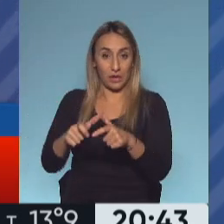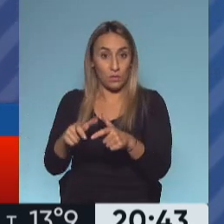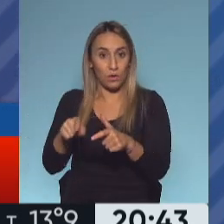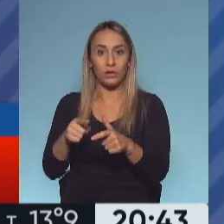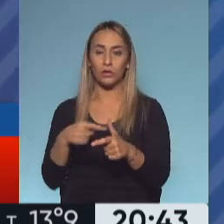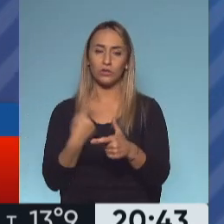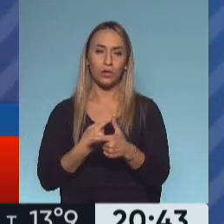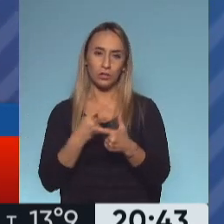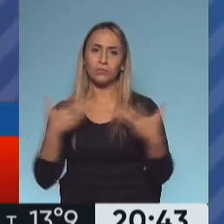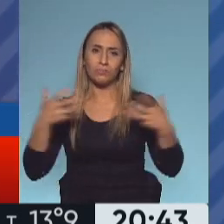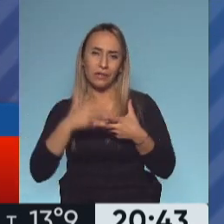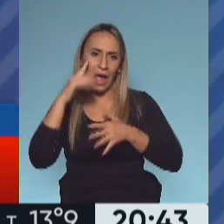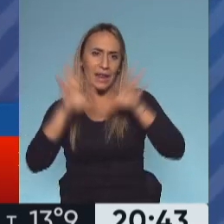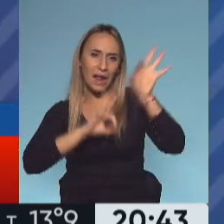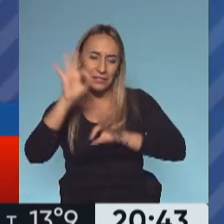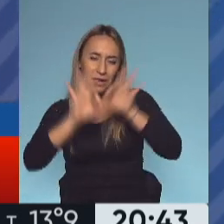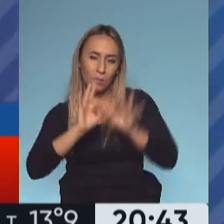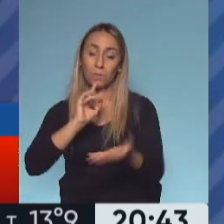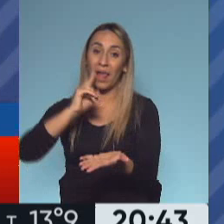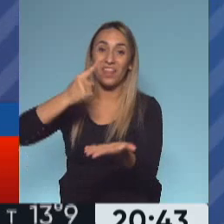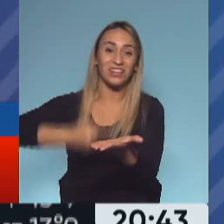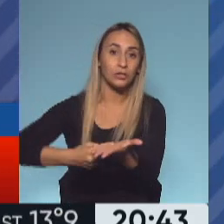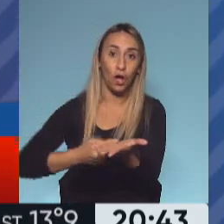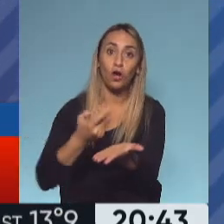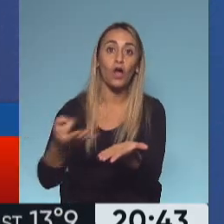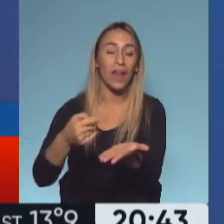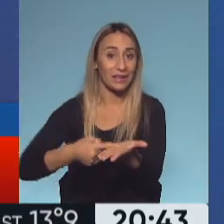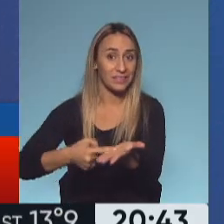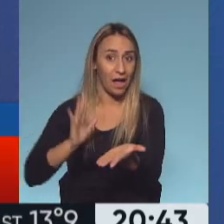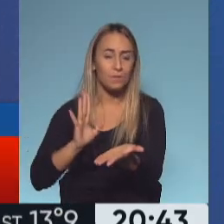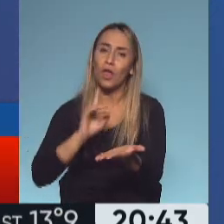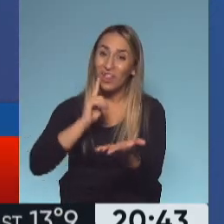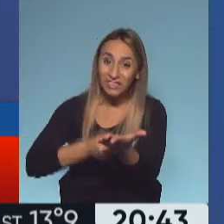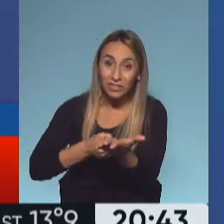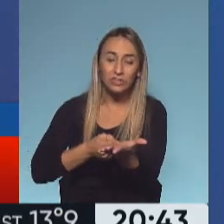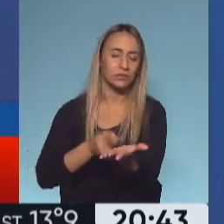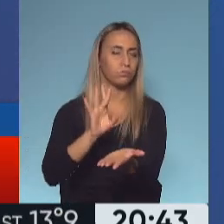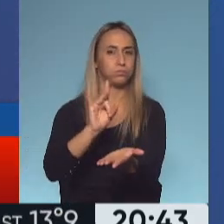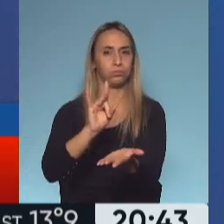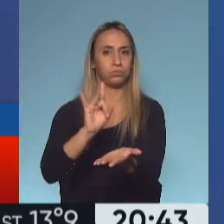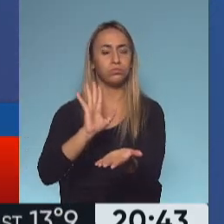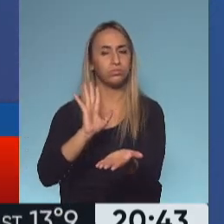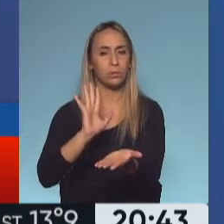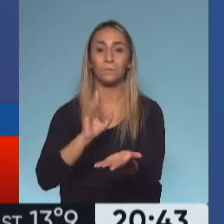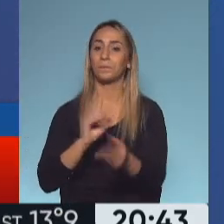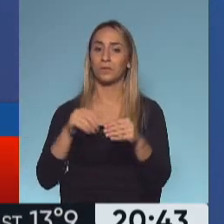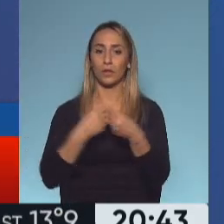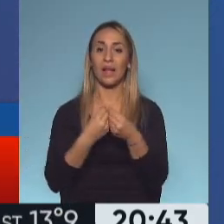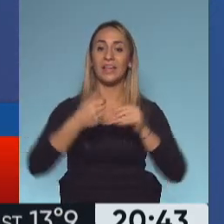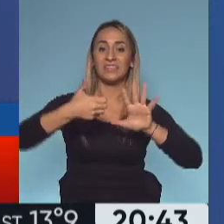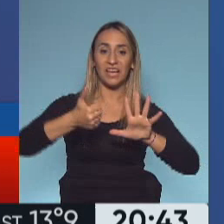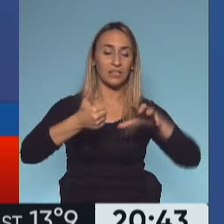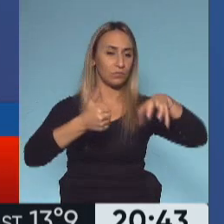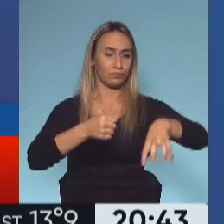ayudar a tomar las mejores decisiones posibles, siendo decisiones claramente muy difíciles. Estamos con 6 unidades de terapia